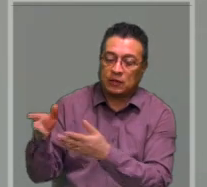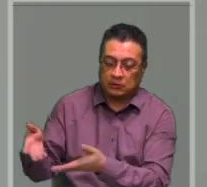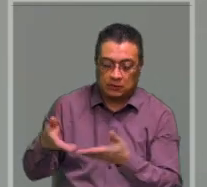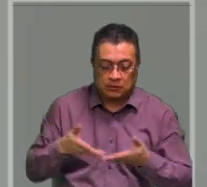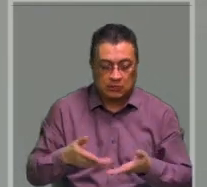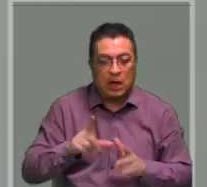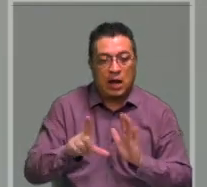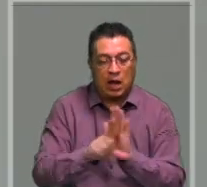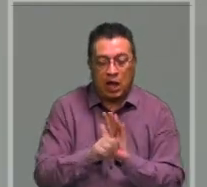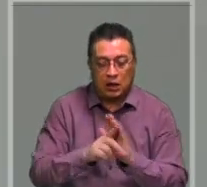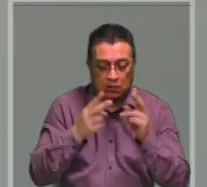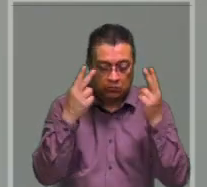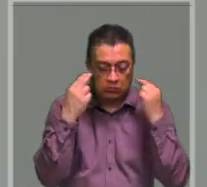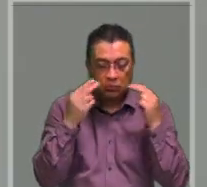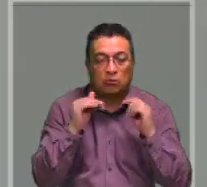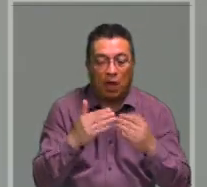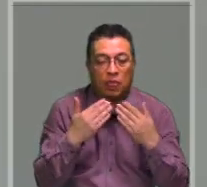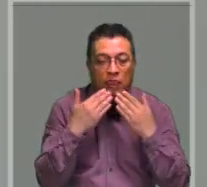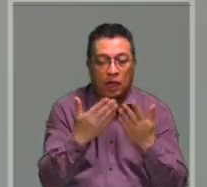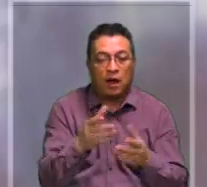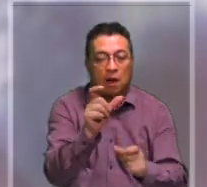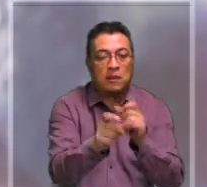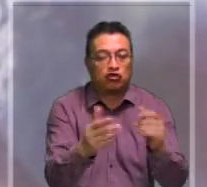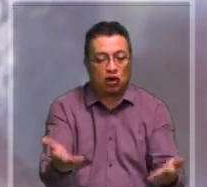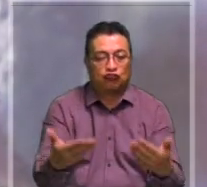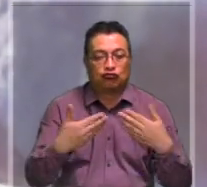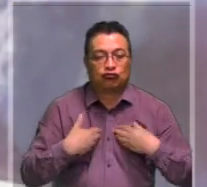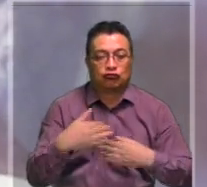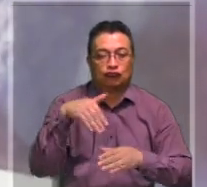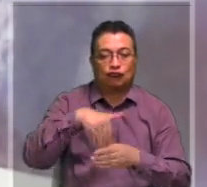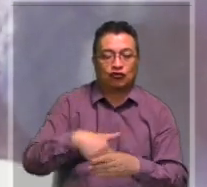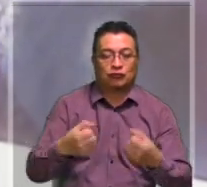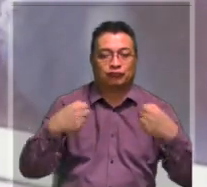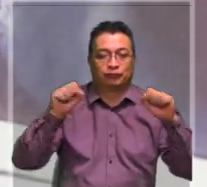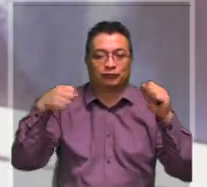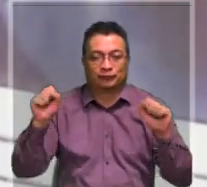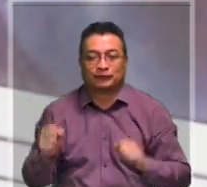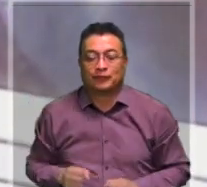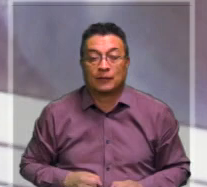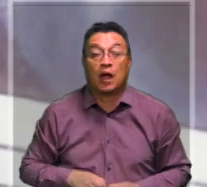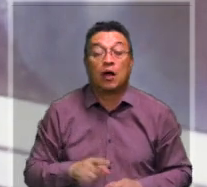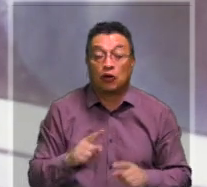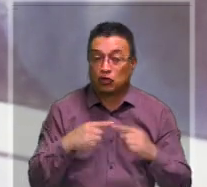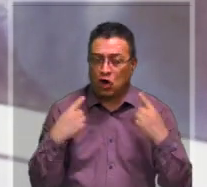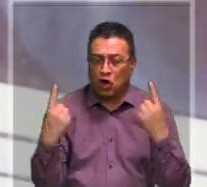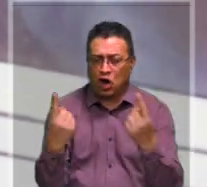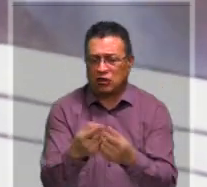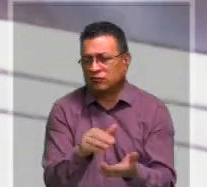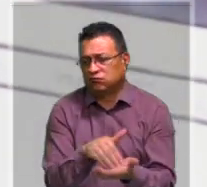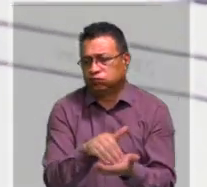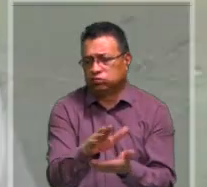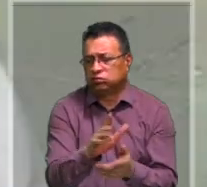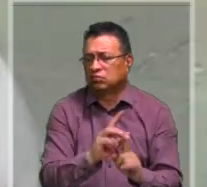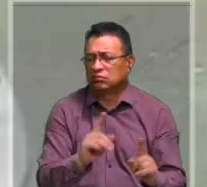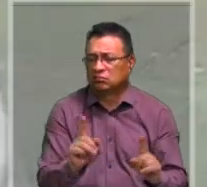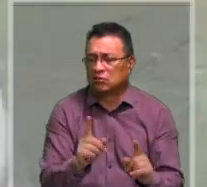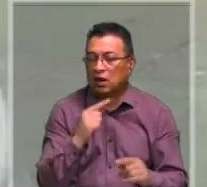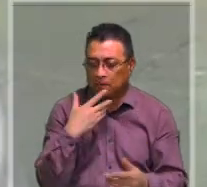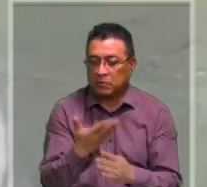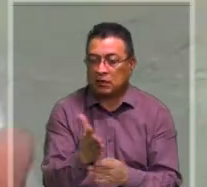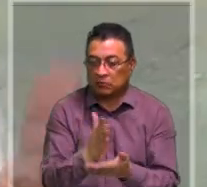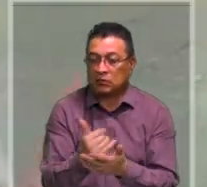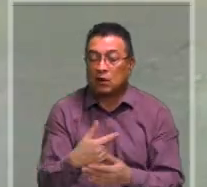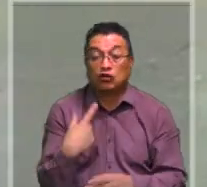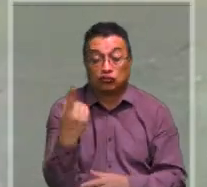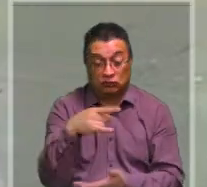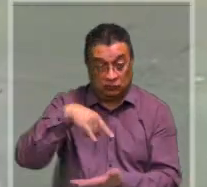ordenamiento jurídico y que nos entrega la ciudadanía la condena es transversal y se piden medidas parlamento